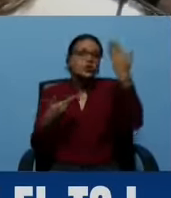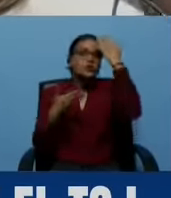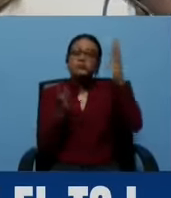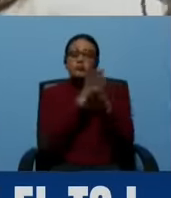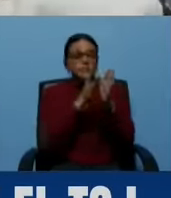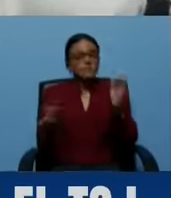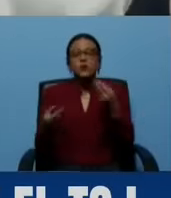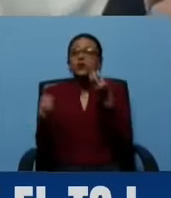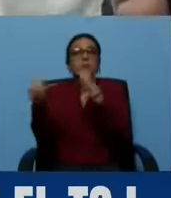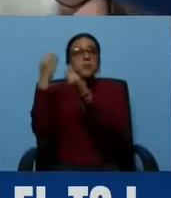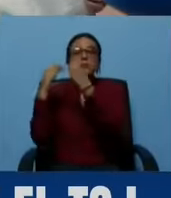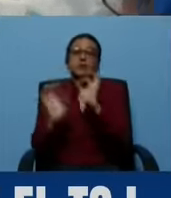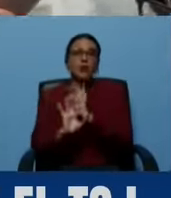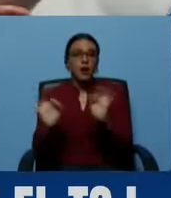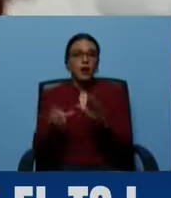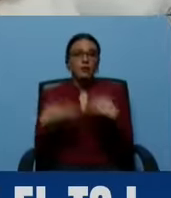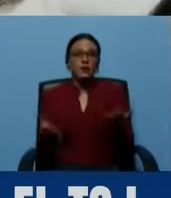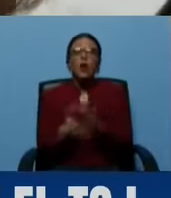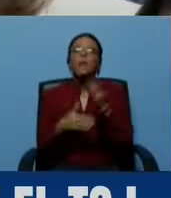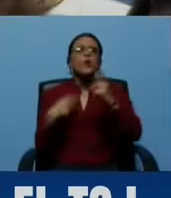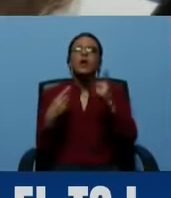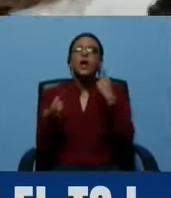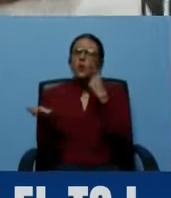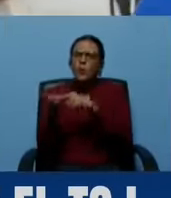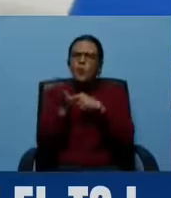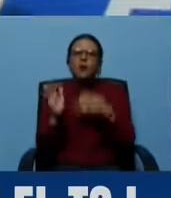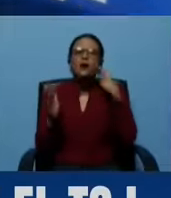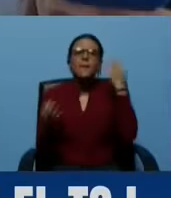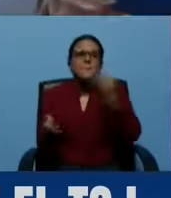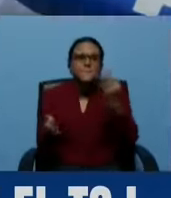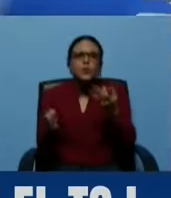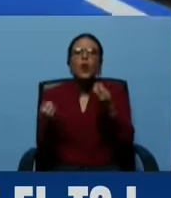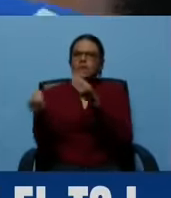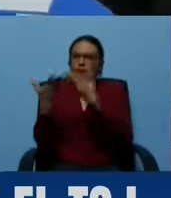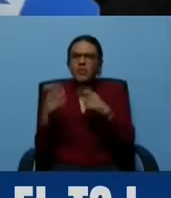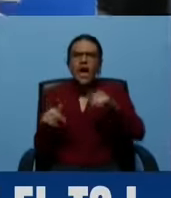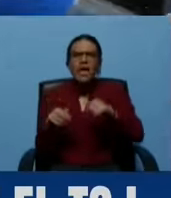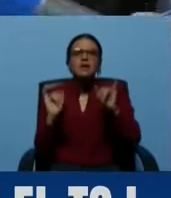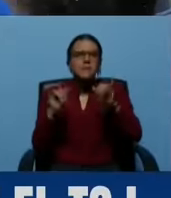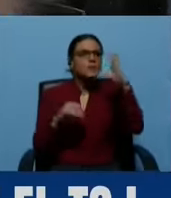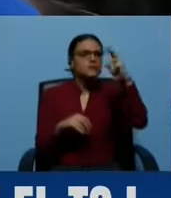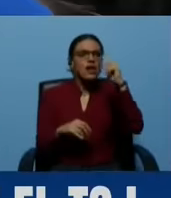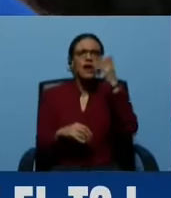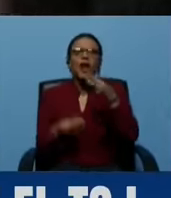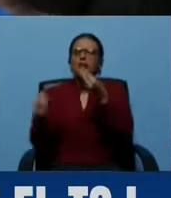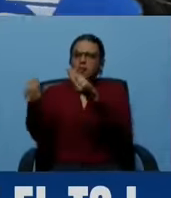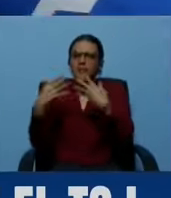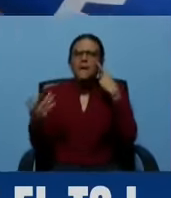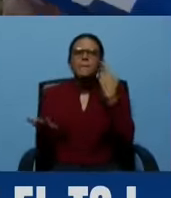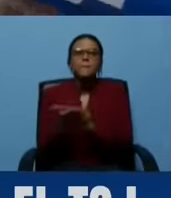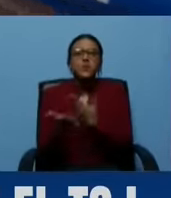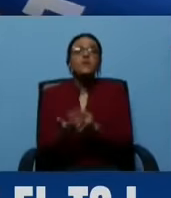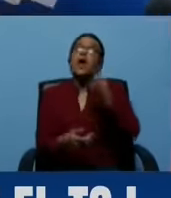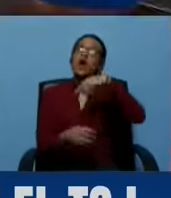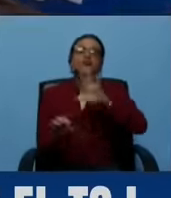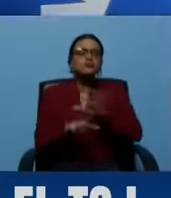ustedes tienen las pruebas, ¿por qué no las presentan aquí en la sala electoral? Nosotros hicimos una propuesta, una presentación de la plataforma.